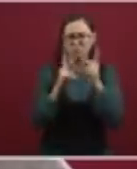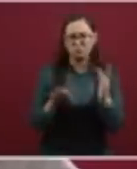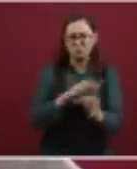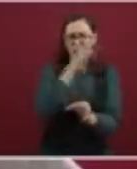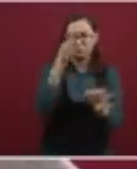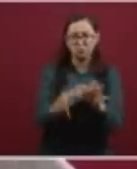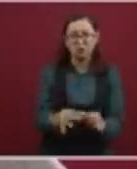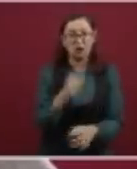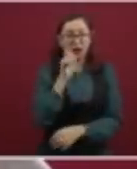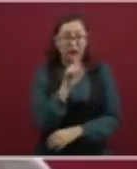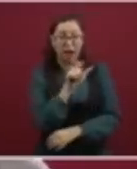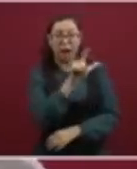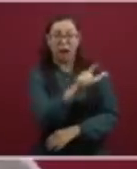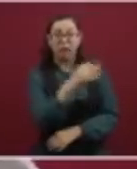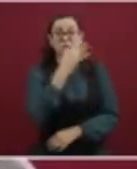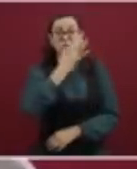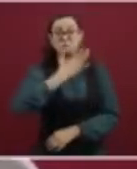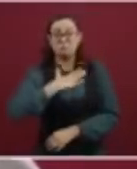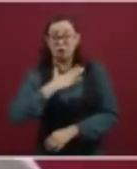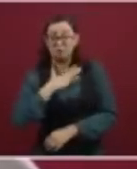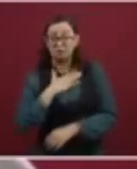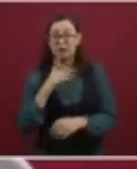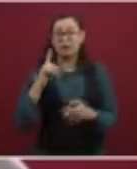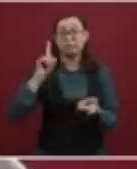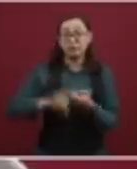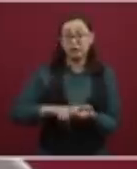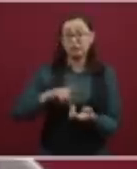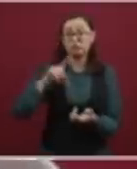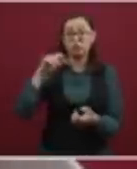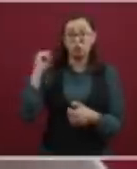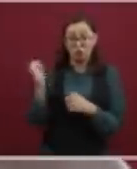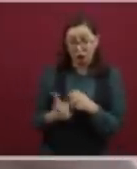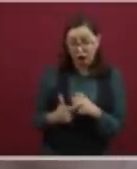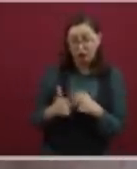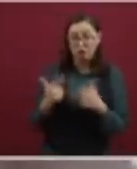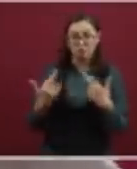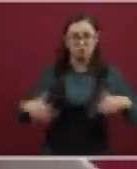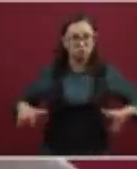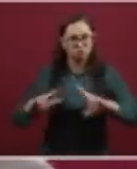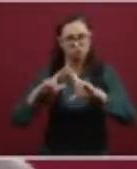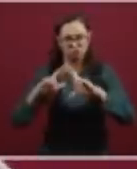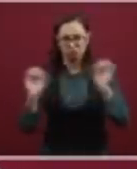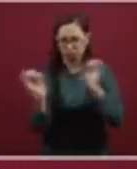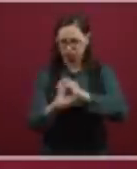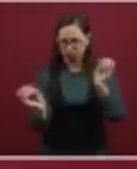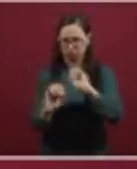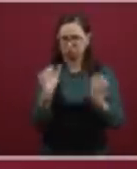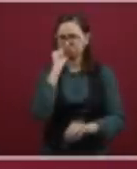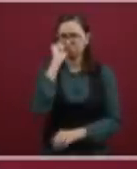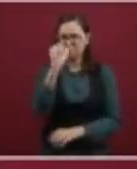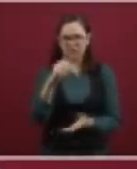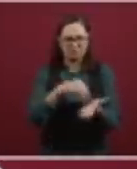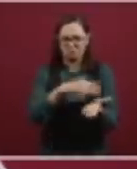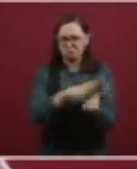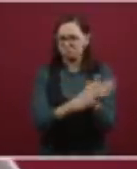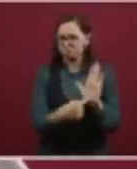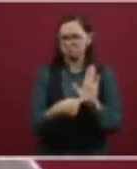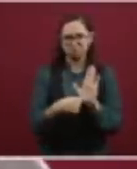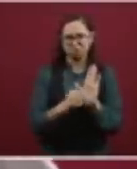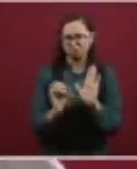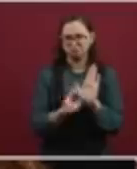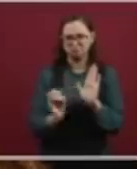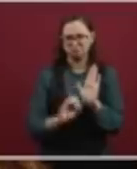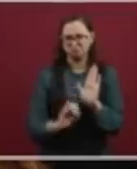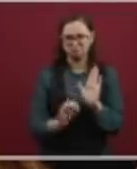usar el Palacio de Bellas Artes para llevar a cabo algún evento de carácter religioso. No se